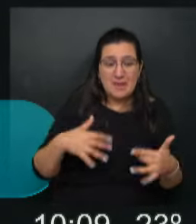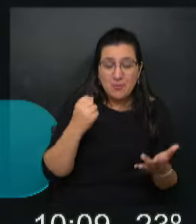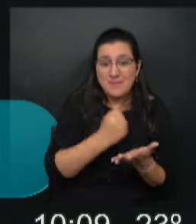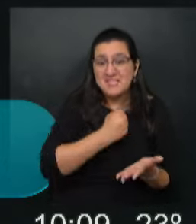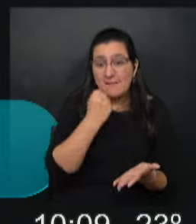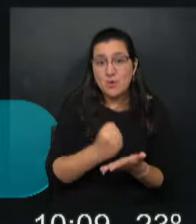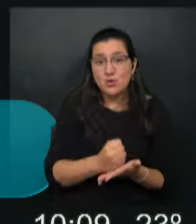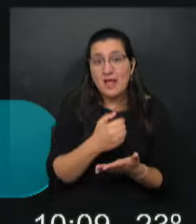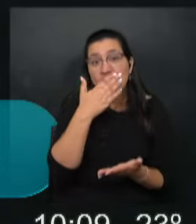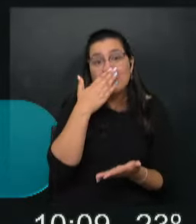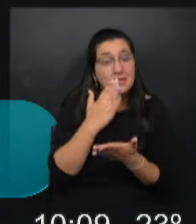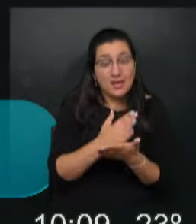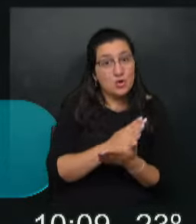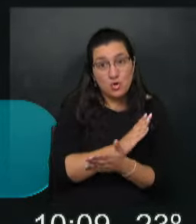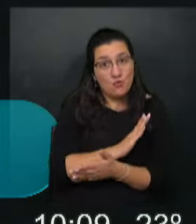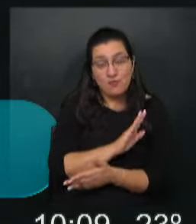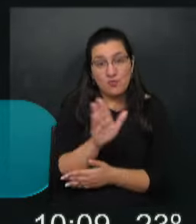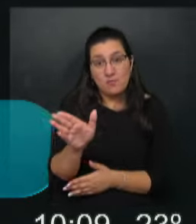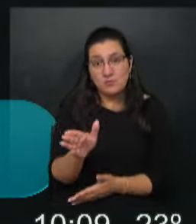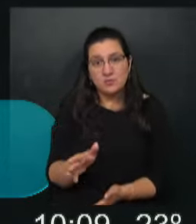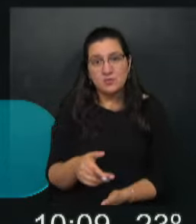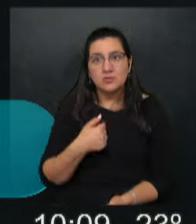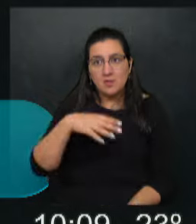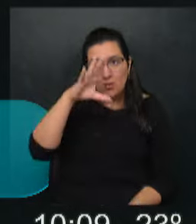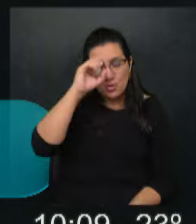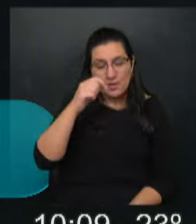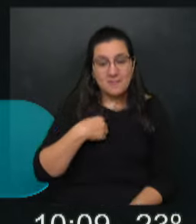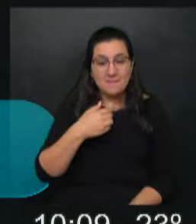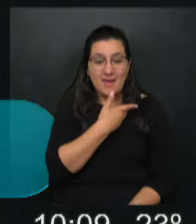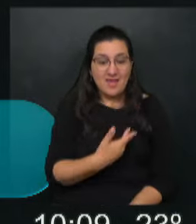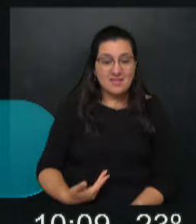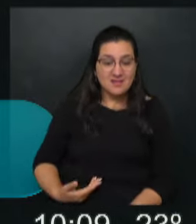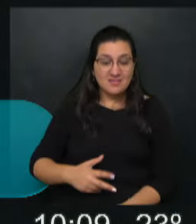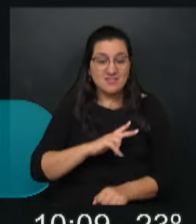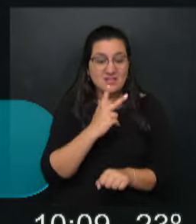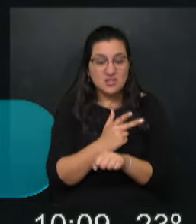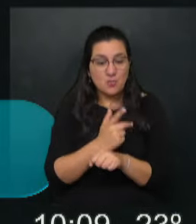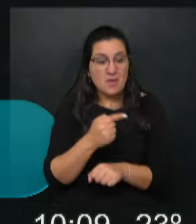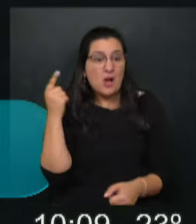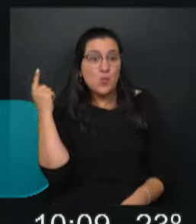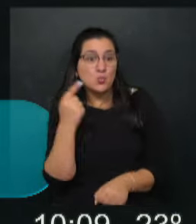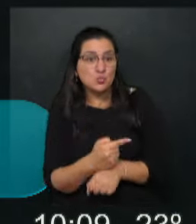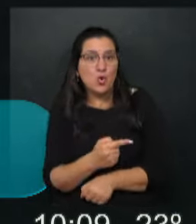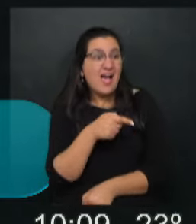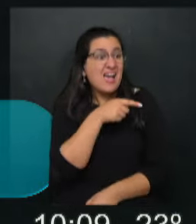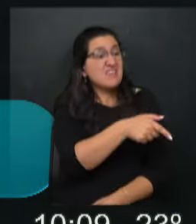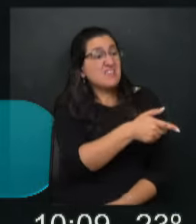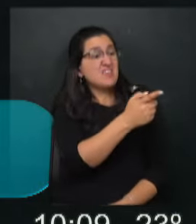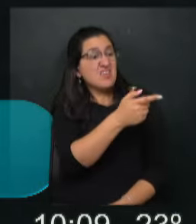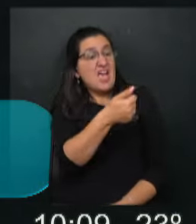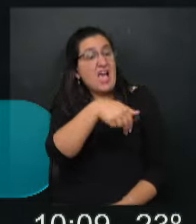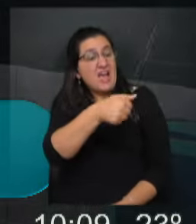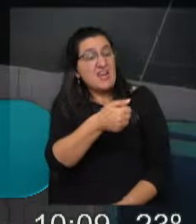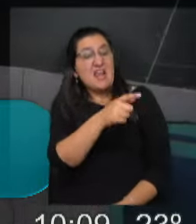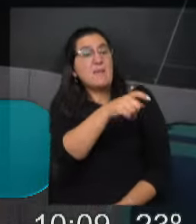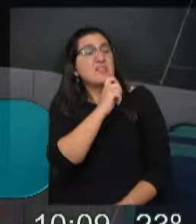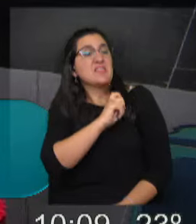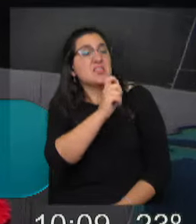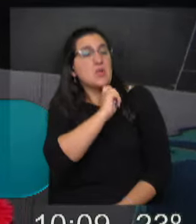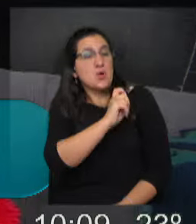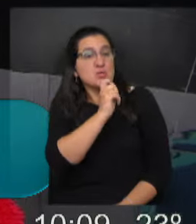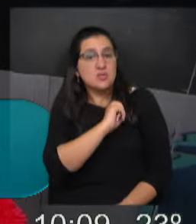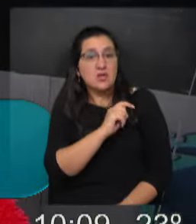pasaporte. Al final no nos fuimos. Y ahí me acuerdo que mi maestra de tercero me acusó frente a toda la clase. Ahí está Ana Inés, la mentirosa.